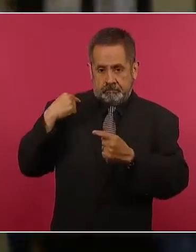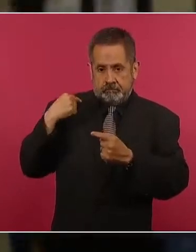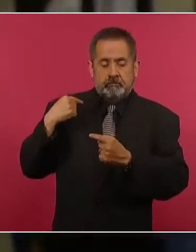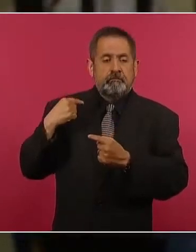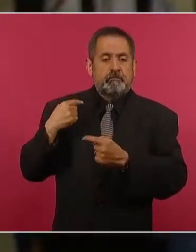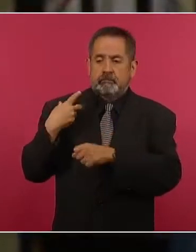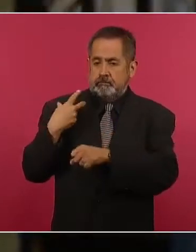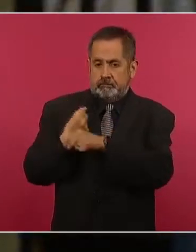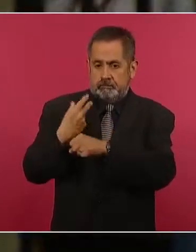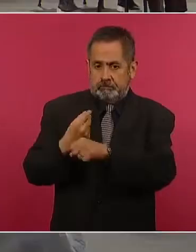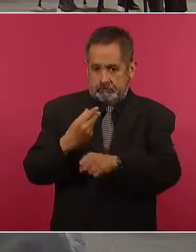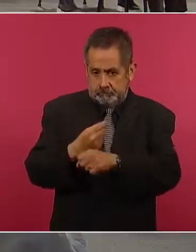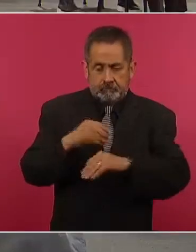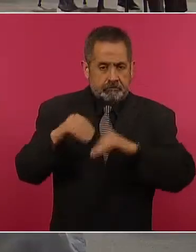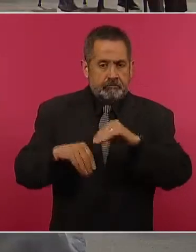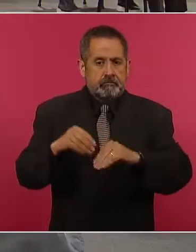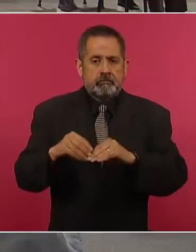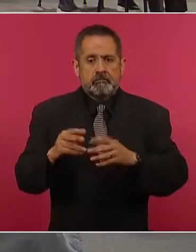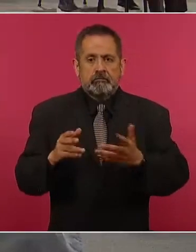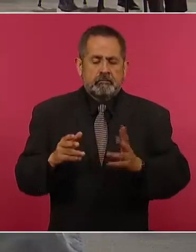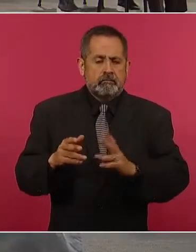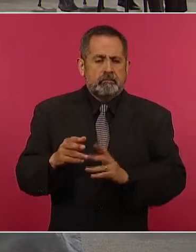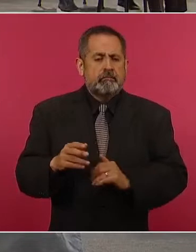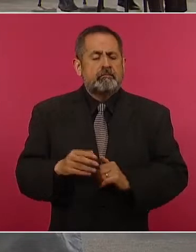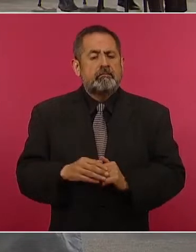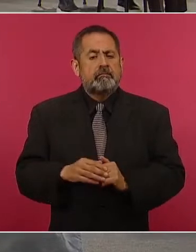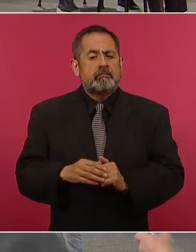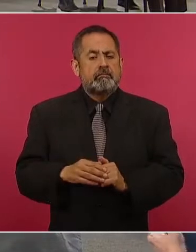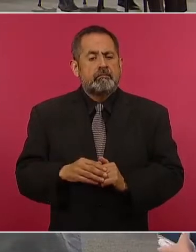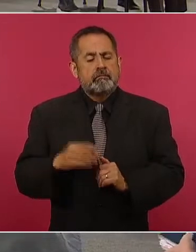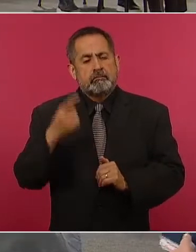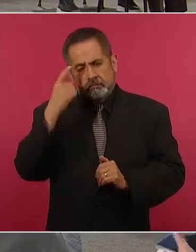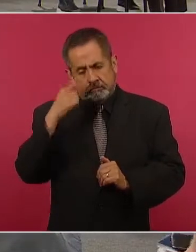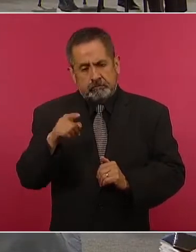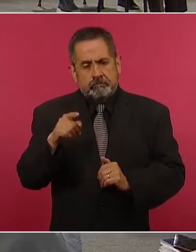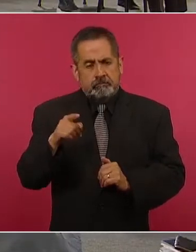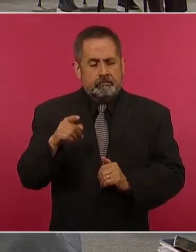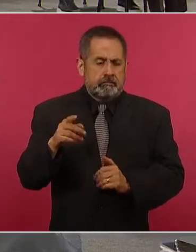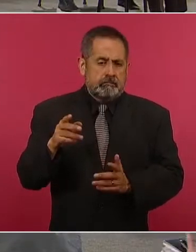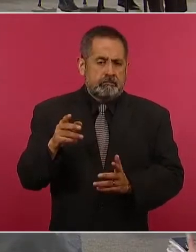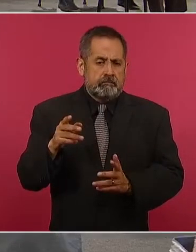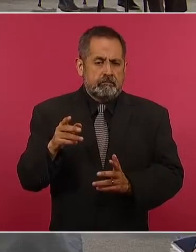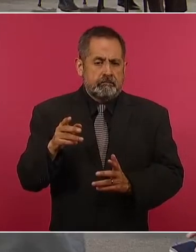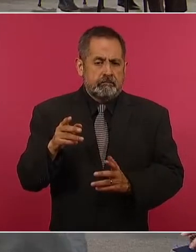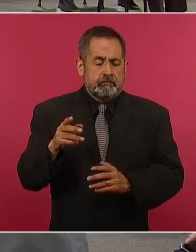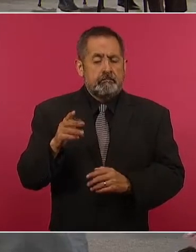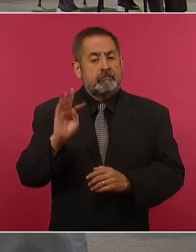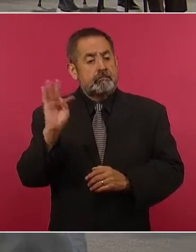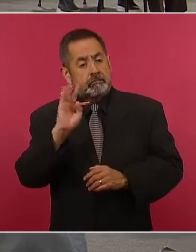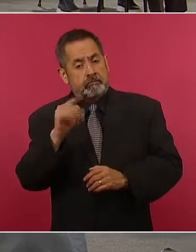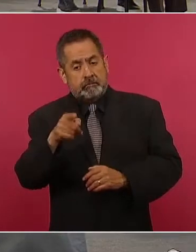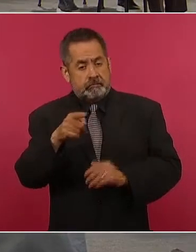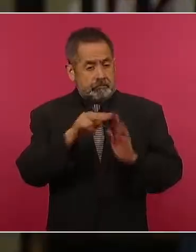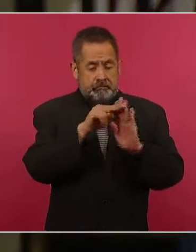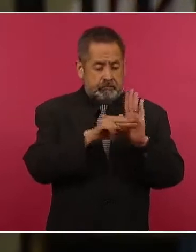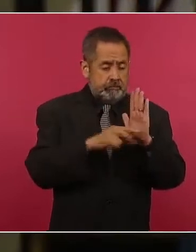construidos hace 4 años o para atrás, ya que se haya si esta NOM